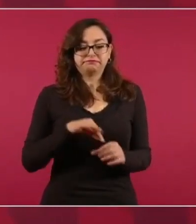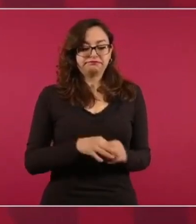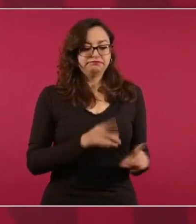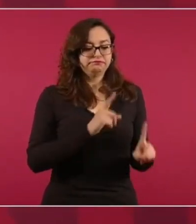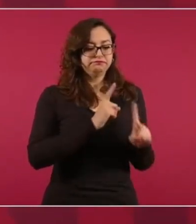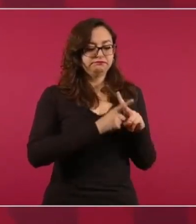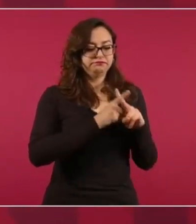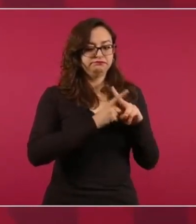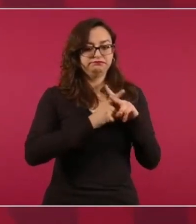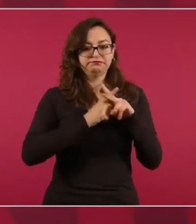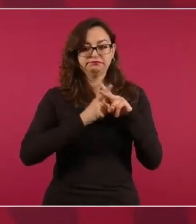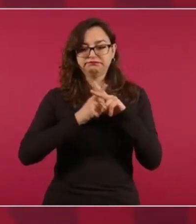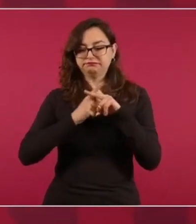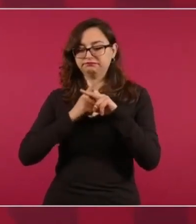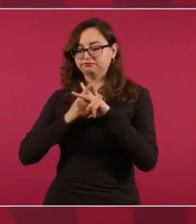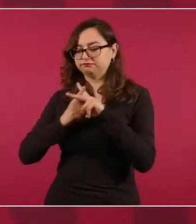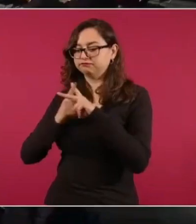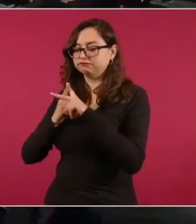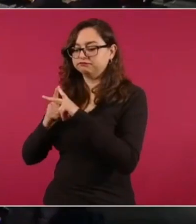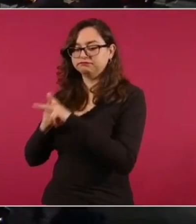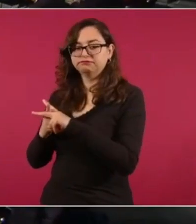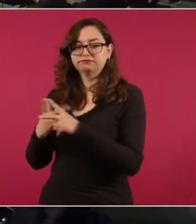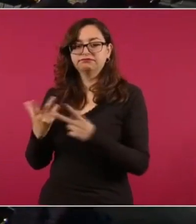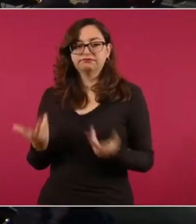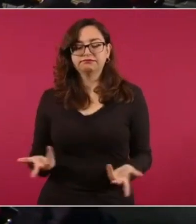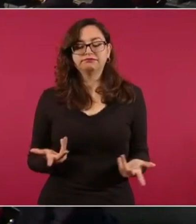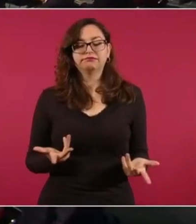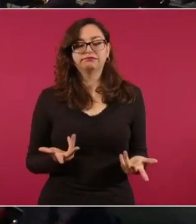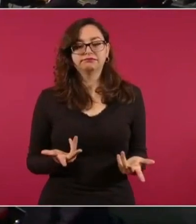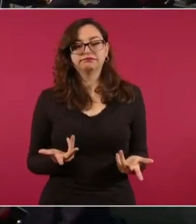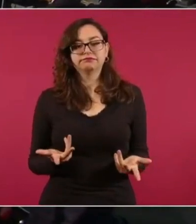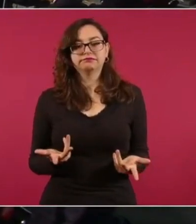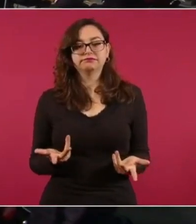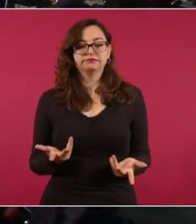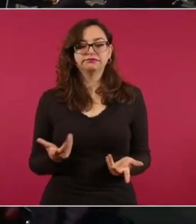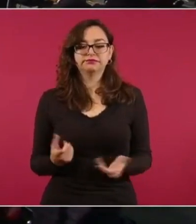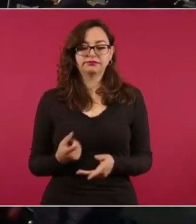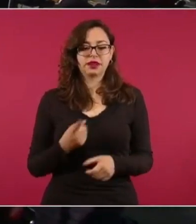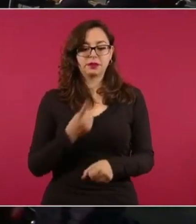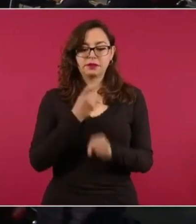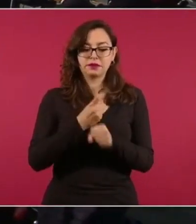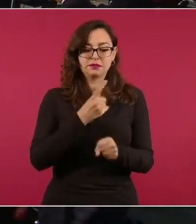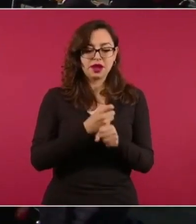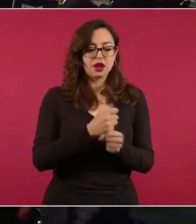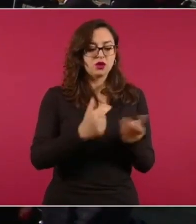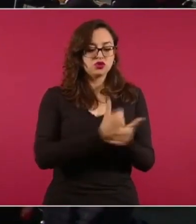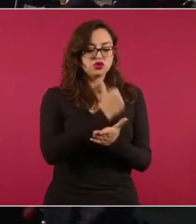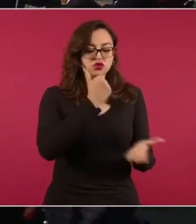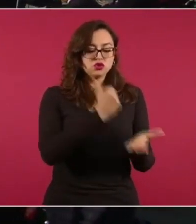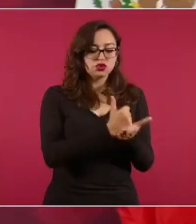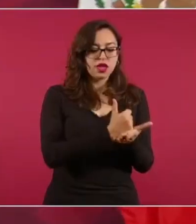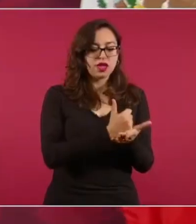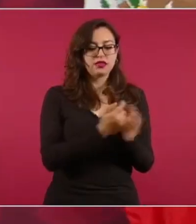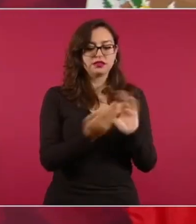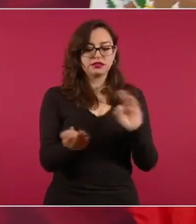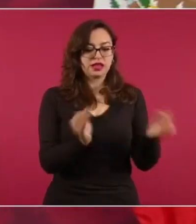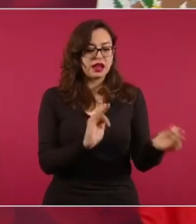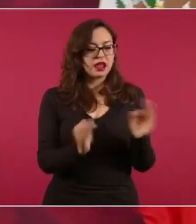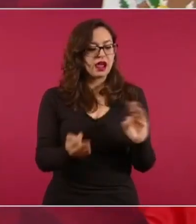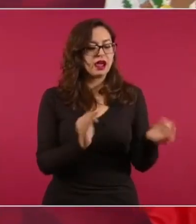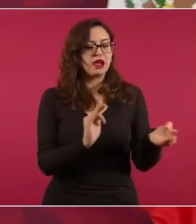y seguramente llegan primero los votos de las ciudades, de las zonas más